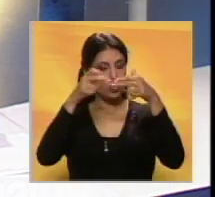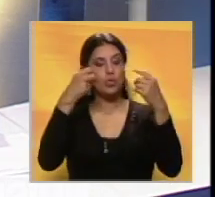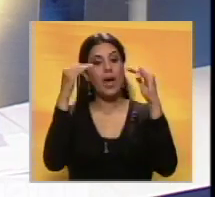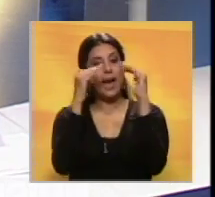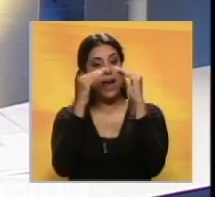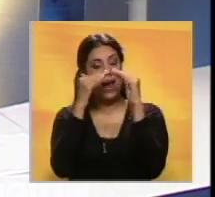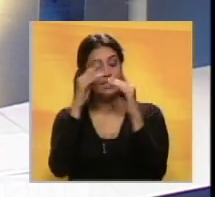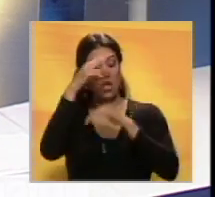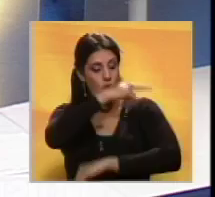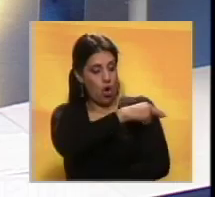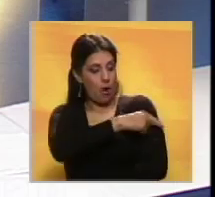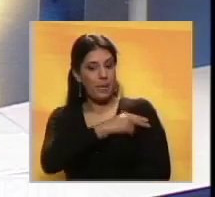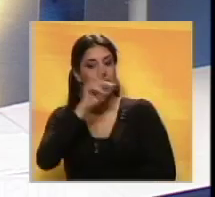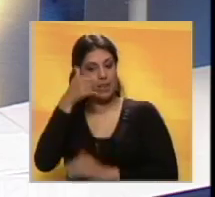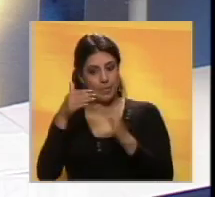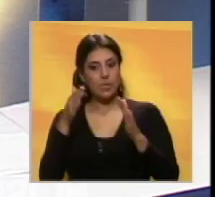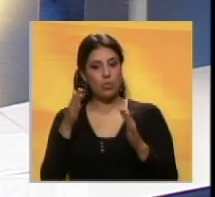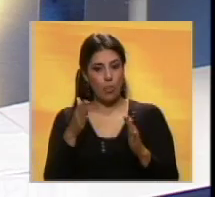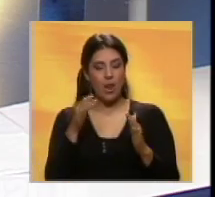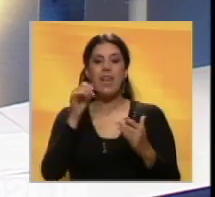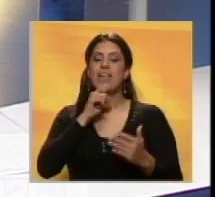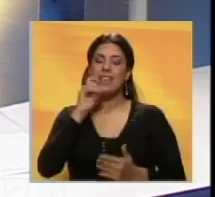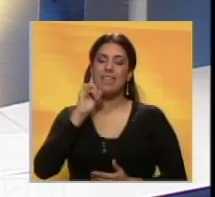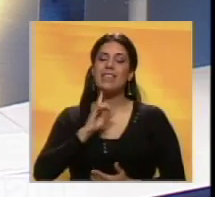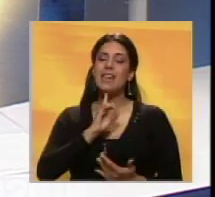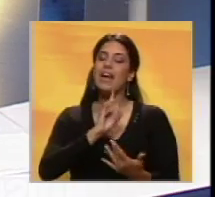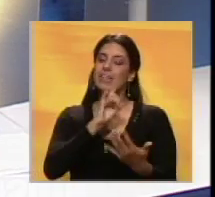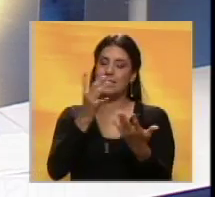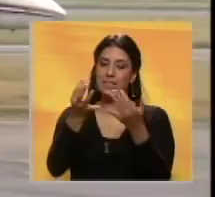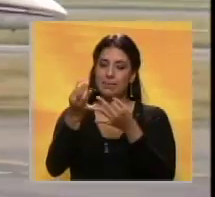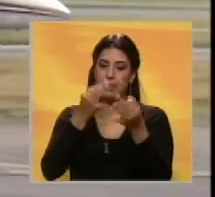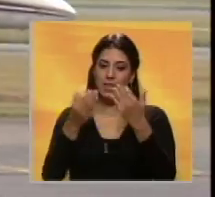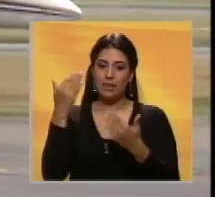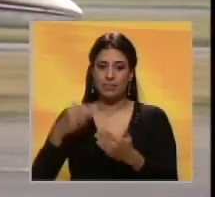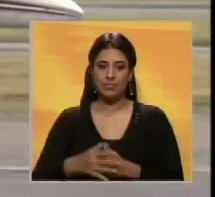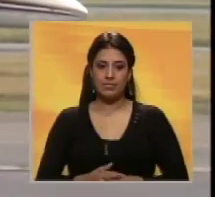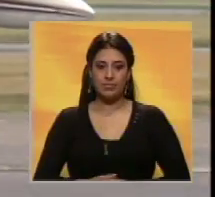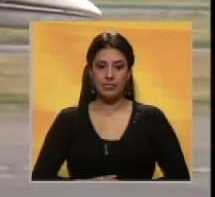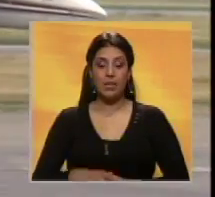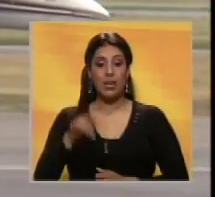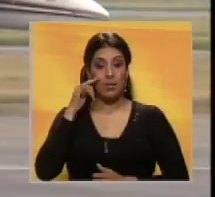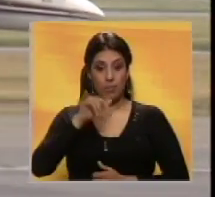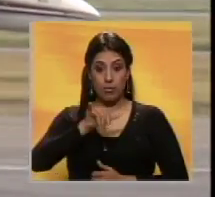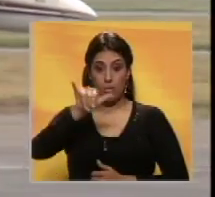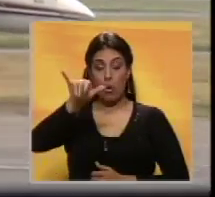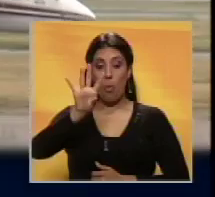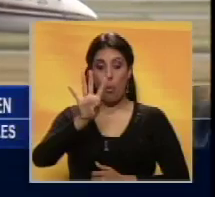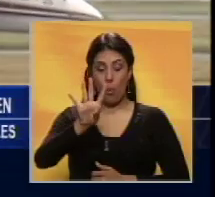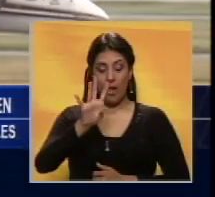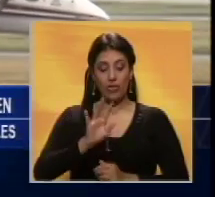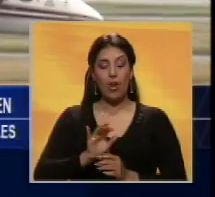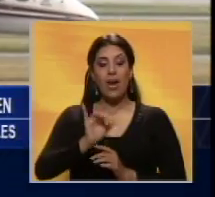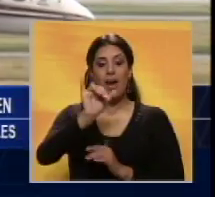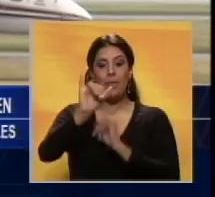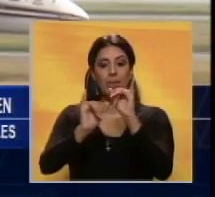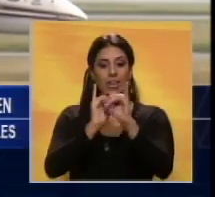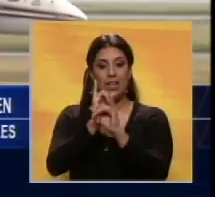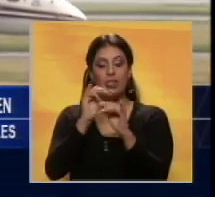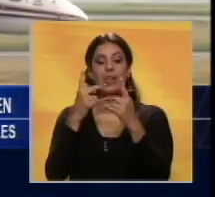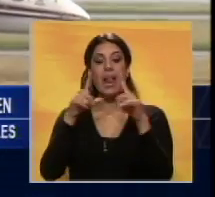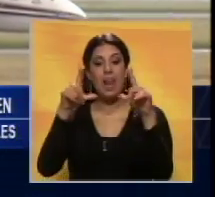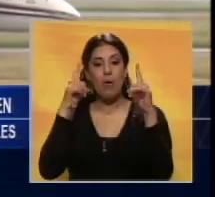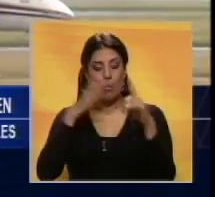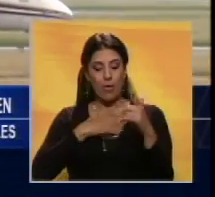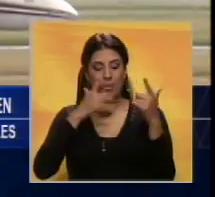de viviendas, hospitales y escuelas. Diana Vázquez nos tiene los detalles. Desde Rampa 4, en el aeropuerto de Maiquetía,